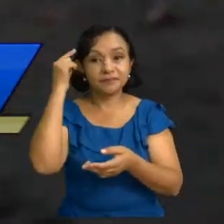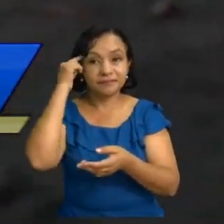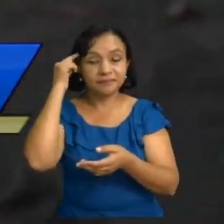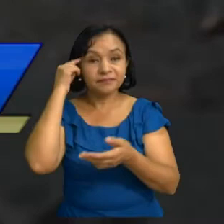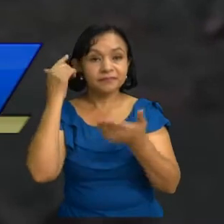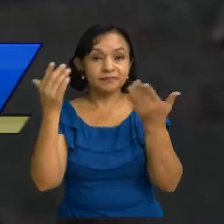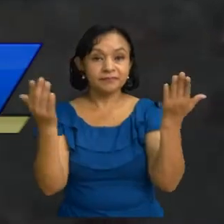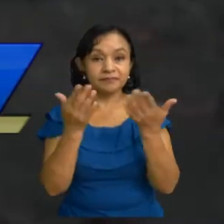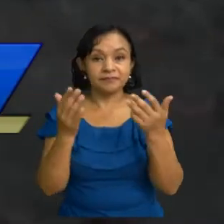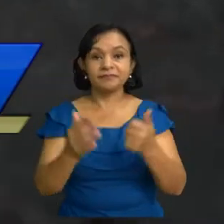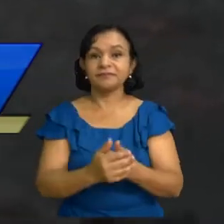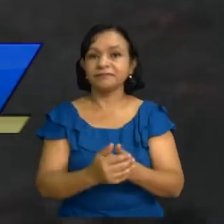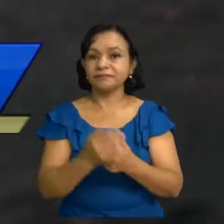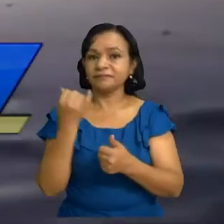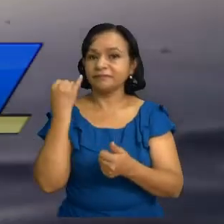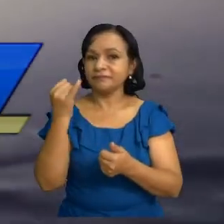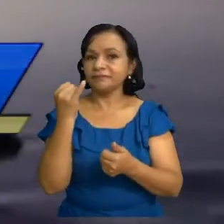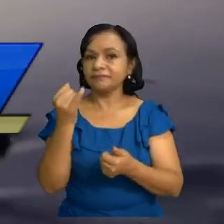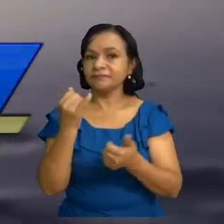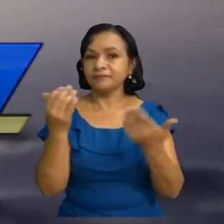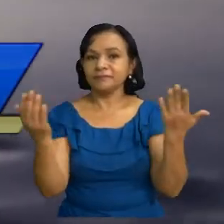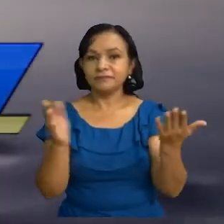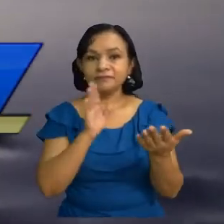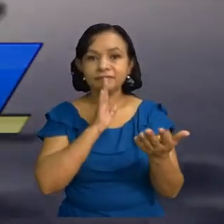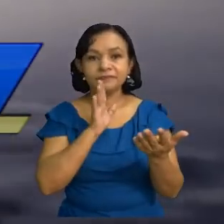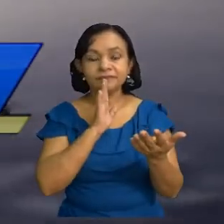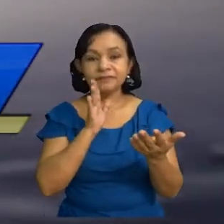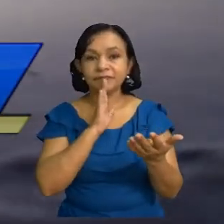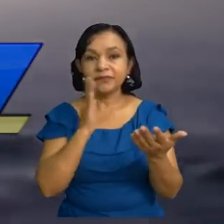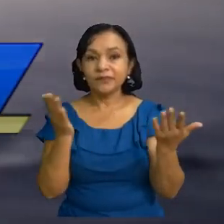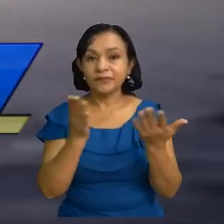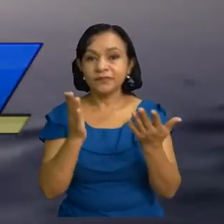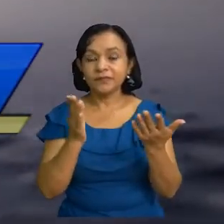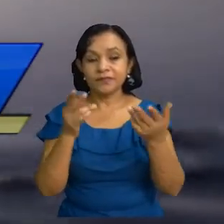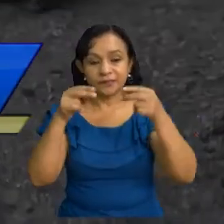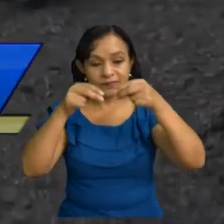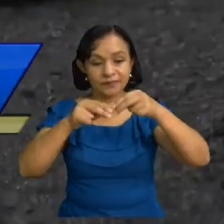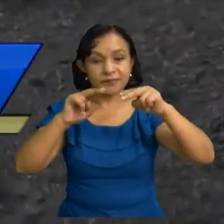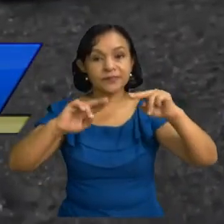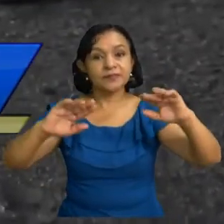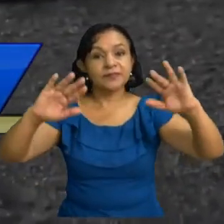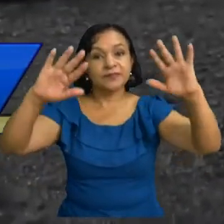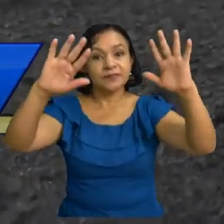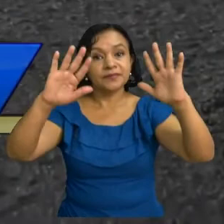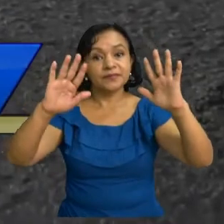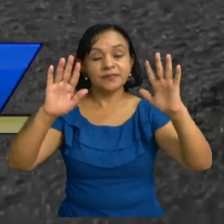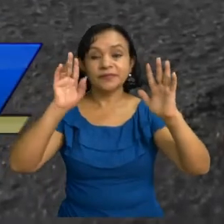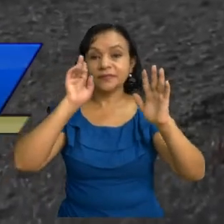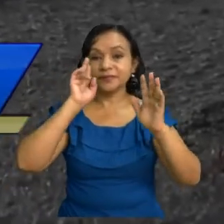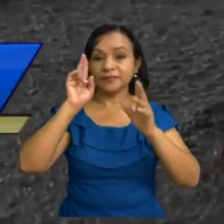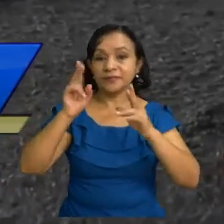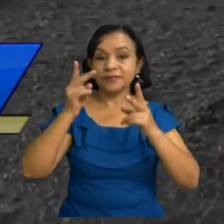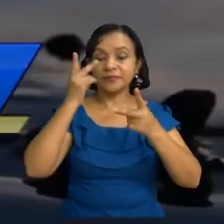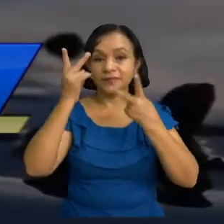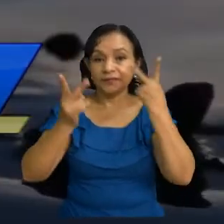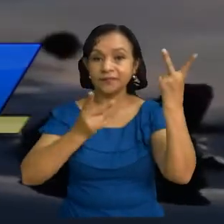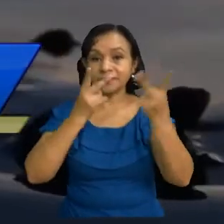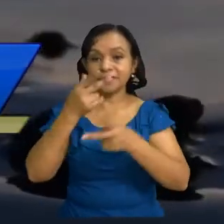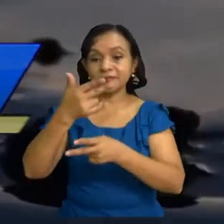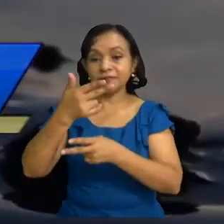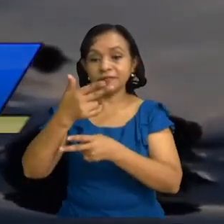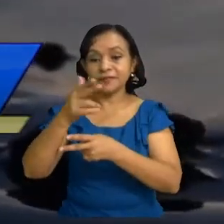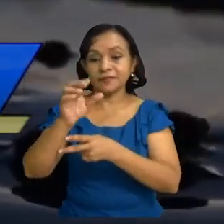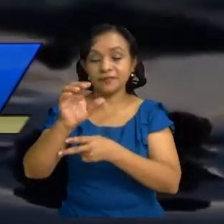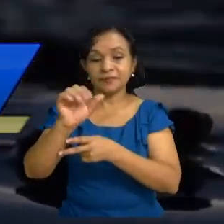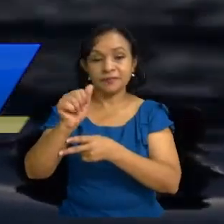por supuesto entonces y hablamos de alternativa pasada en la naturaleza pues llegas a chacocente y en la estación